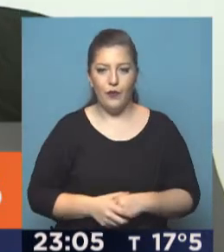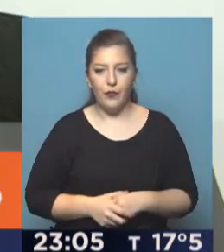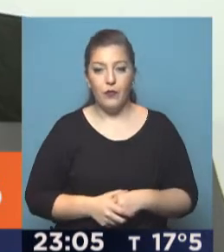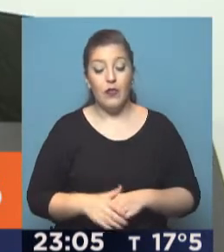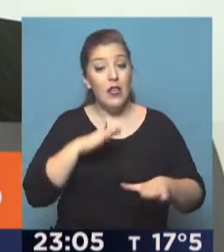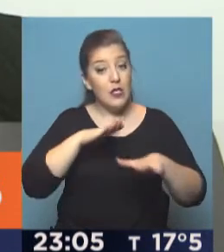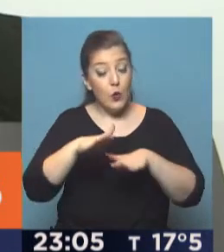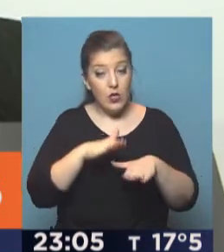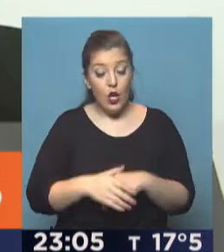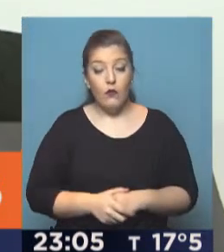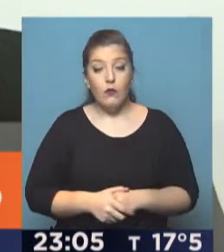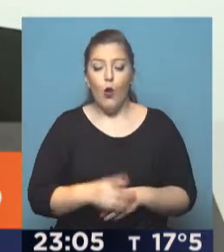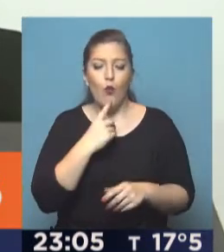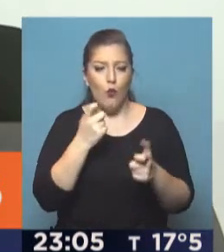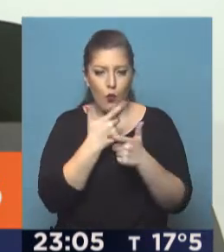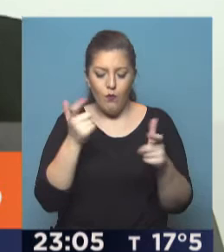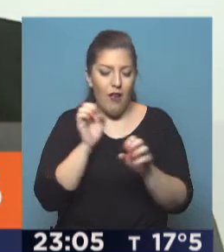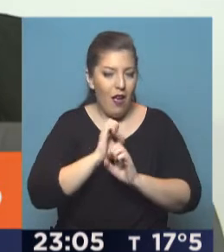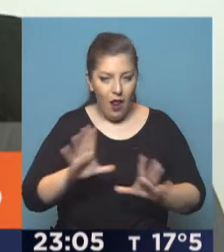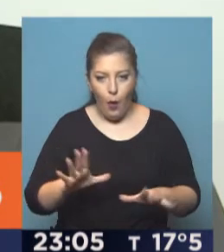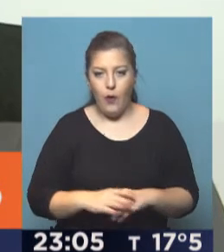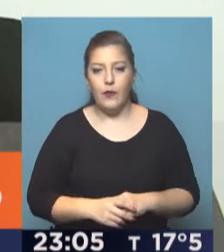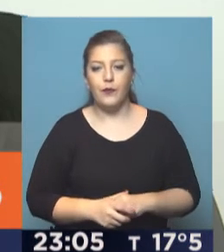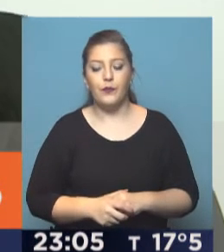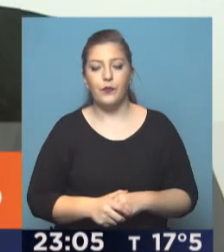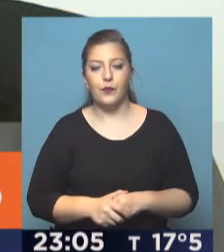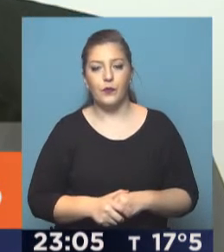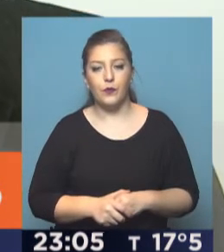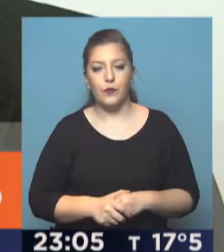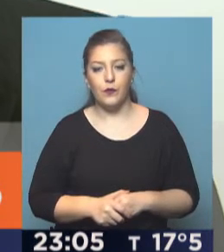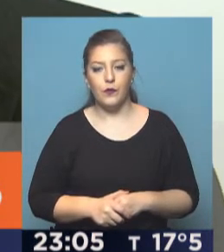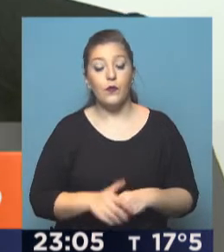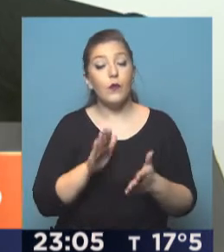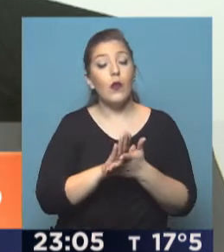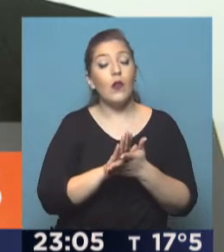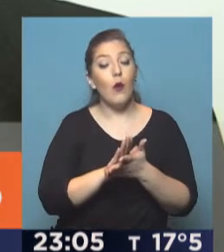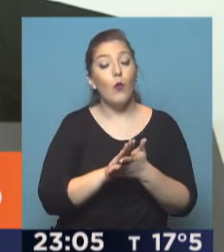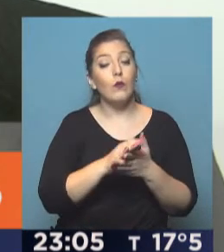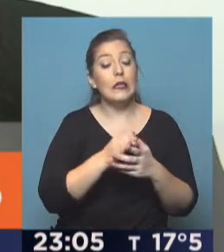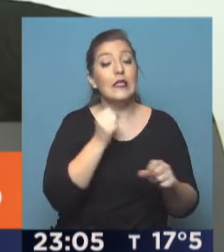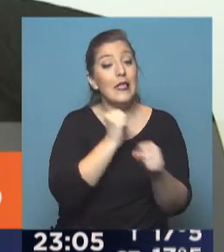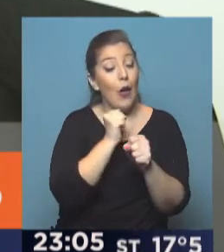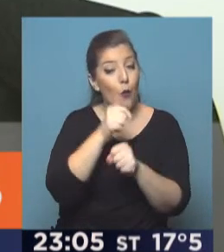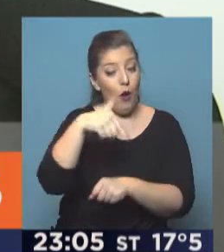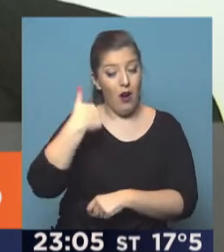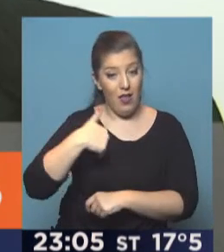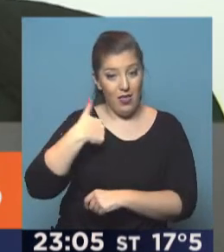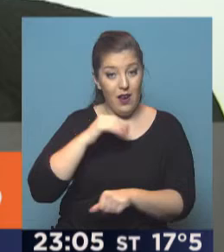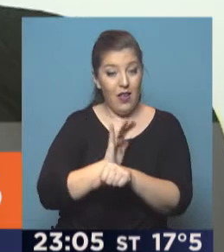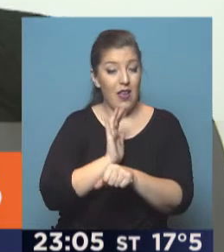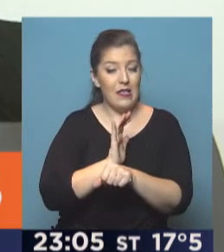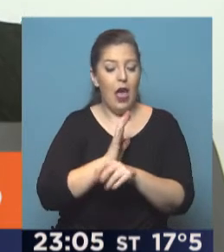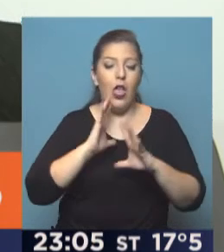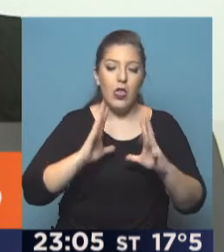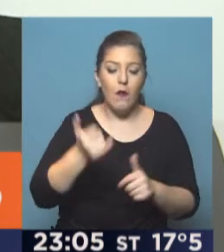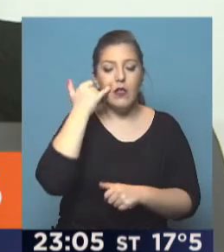situación indudablemente es grave en el sentido de que el mercado laboral de la Argentina es un mercado débil y